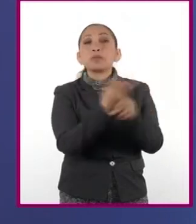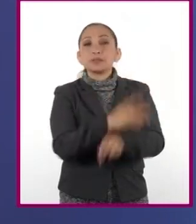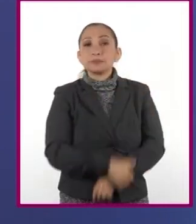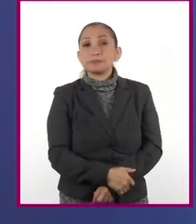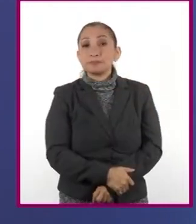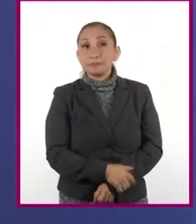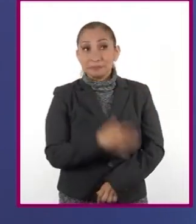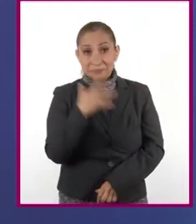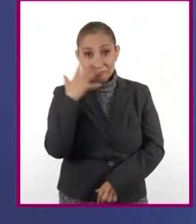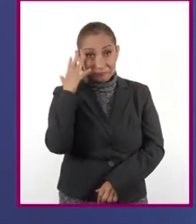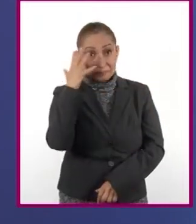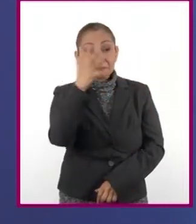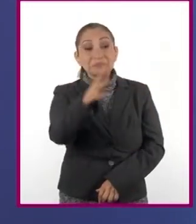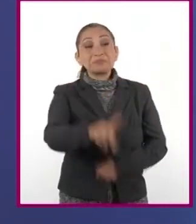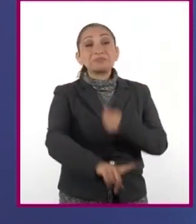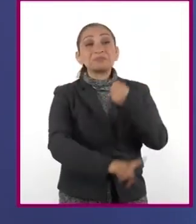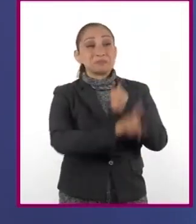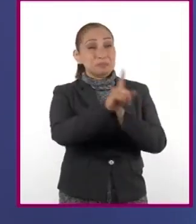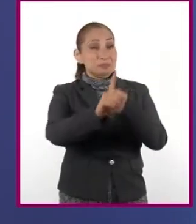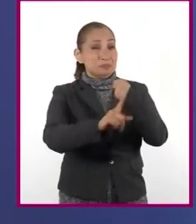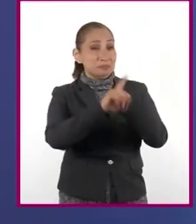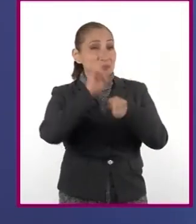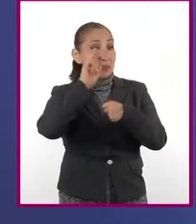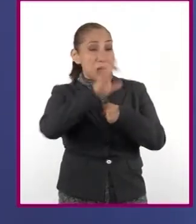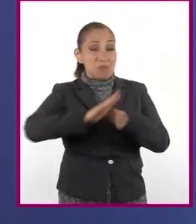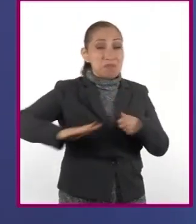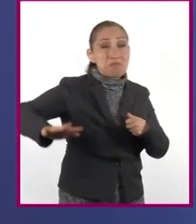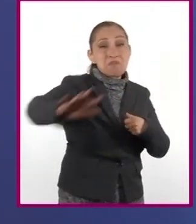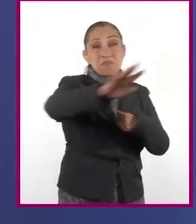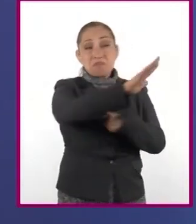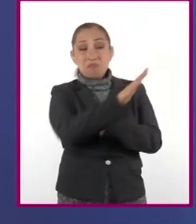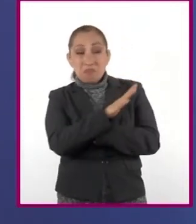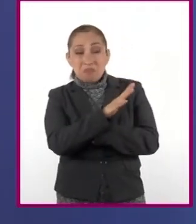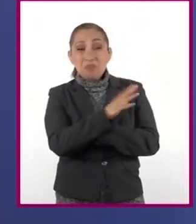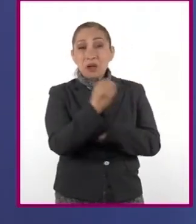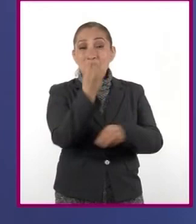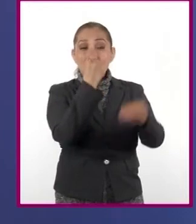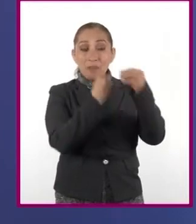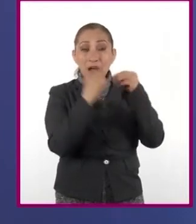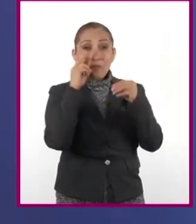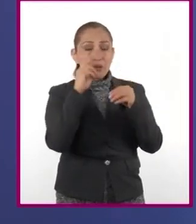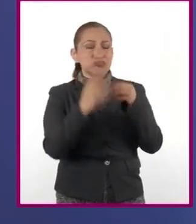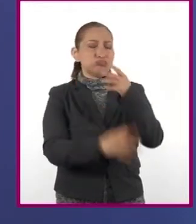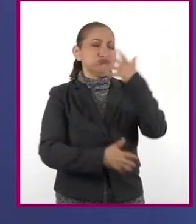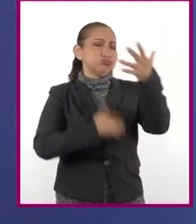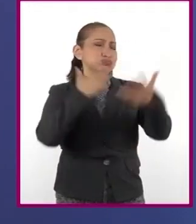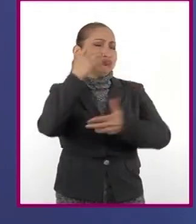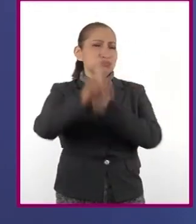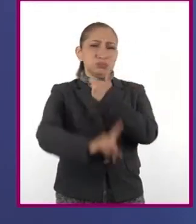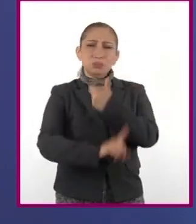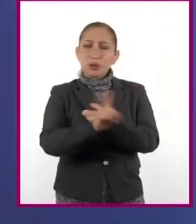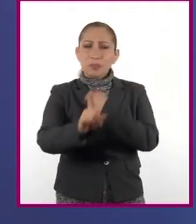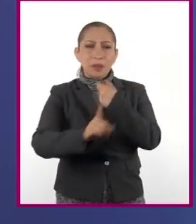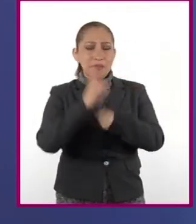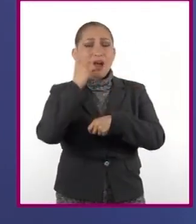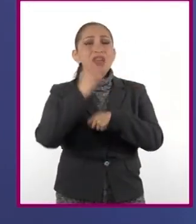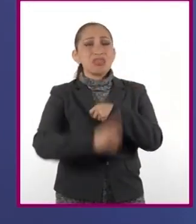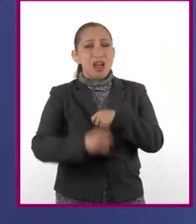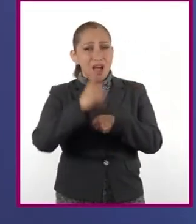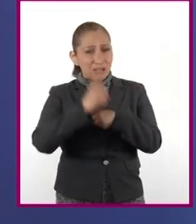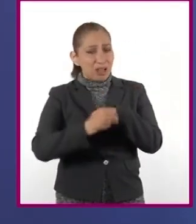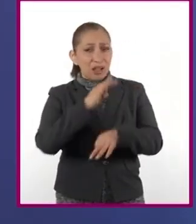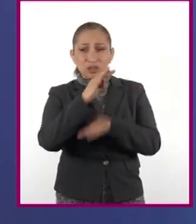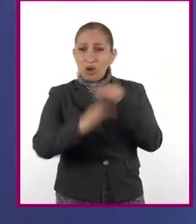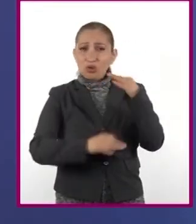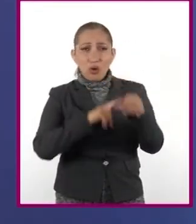consecuencias podrían reflejarse en toda la red alimentaria, provocando un caos ambiental que dañaría a todas